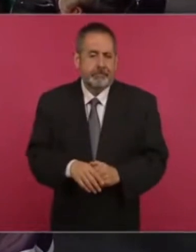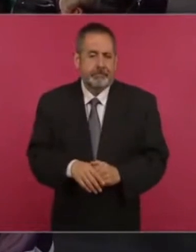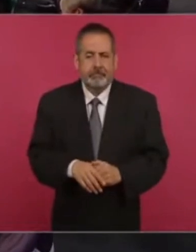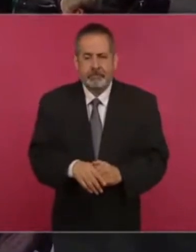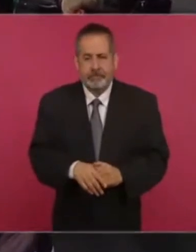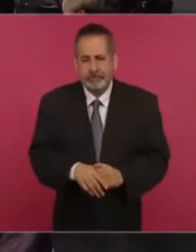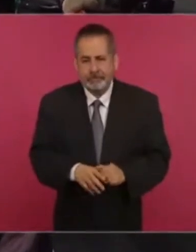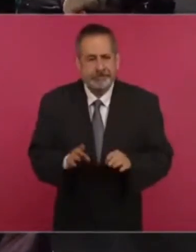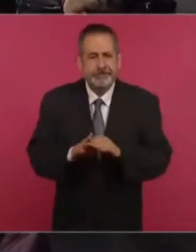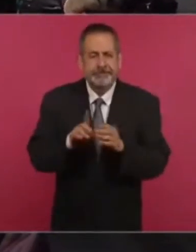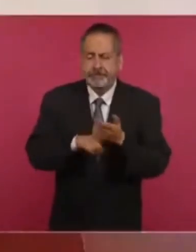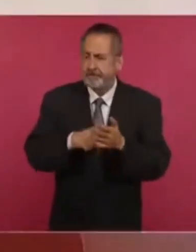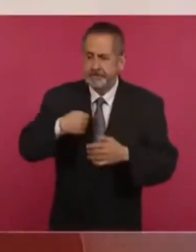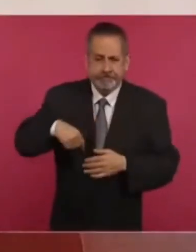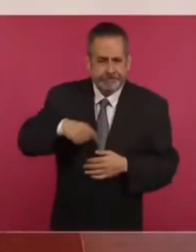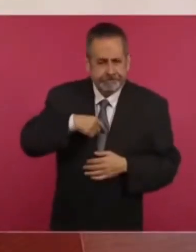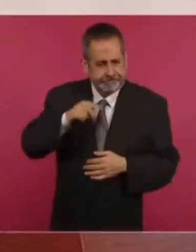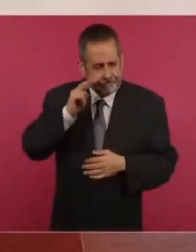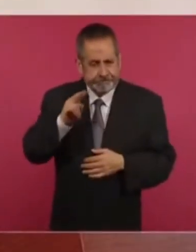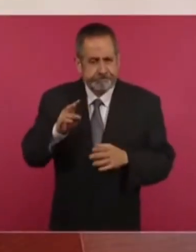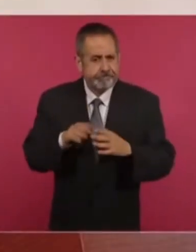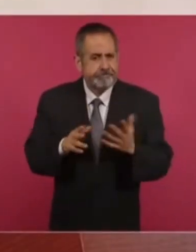nos vamos a dar el gusto de ver